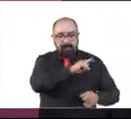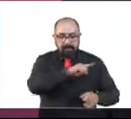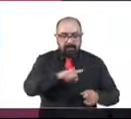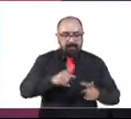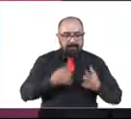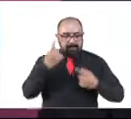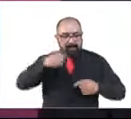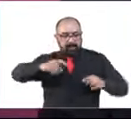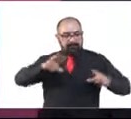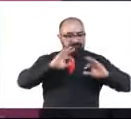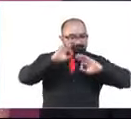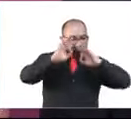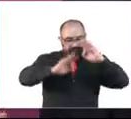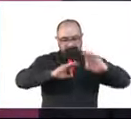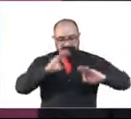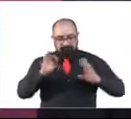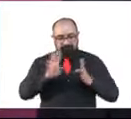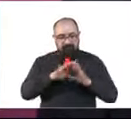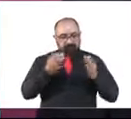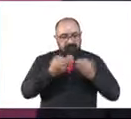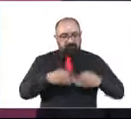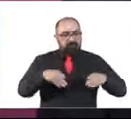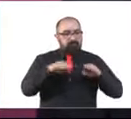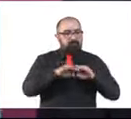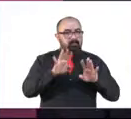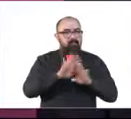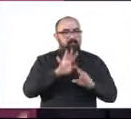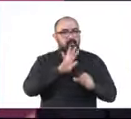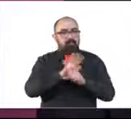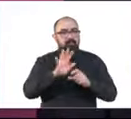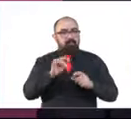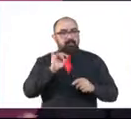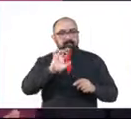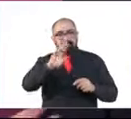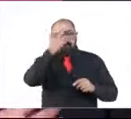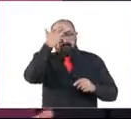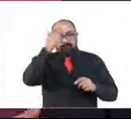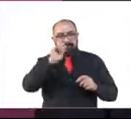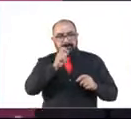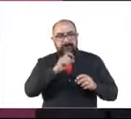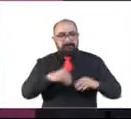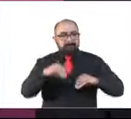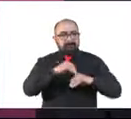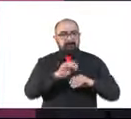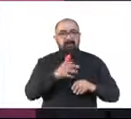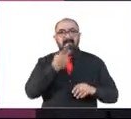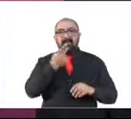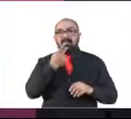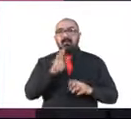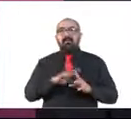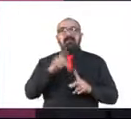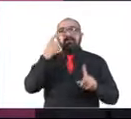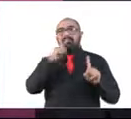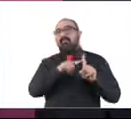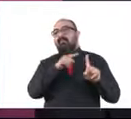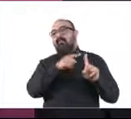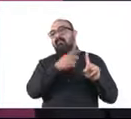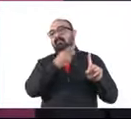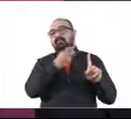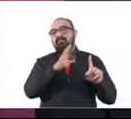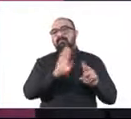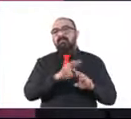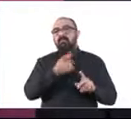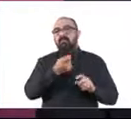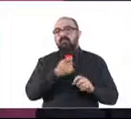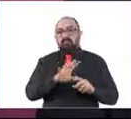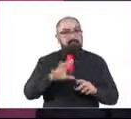una característica especial, Sembrando Vida, que es, hay que recordarlo porque se dice poco, Sembrando Vida tiene más